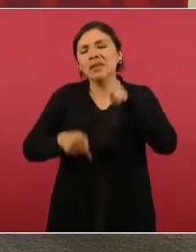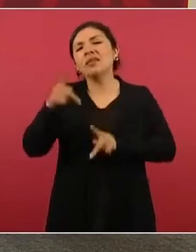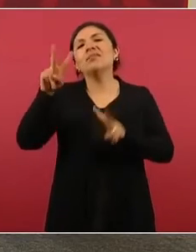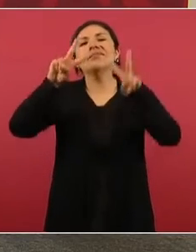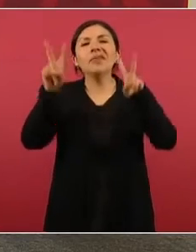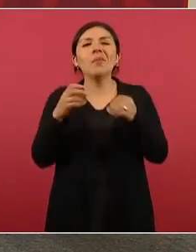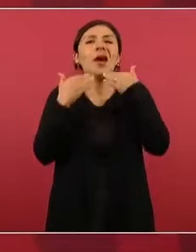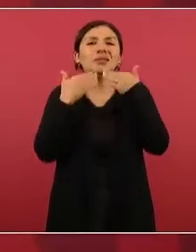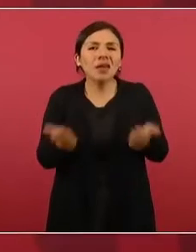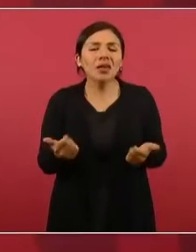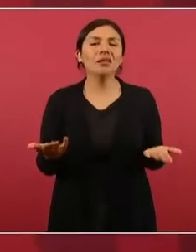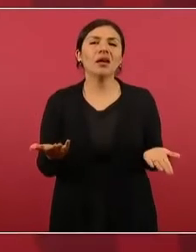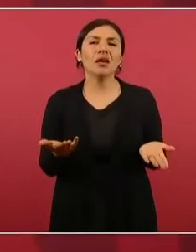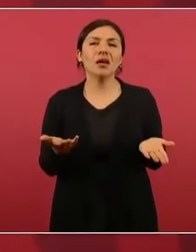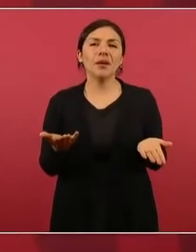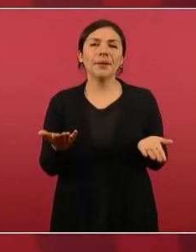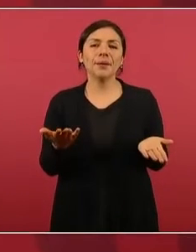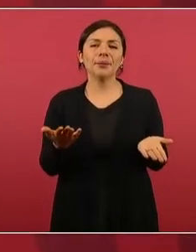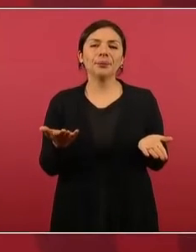hacendarios.